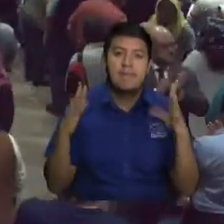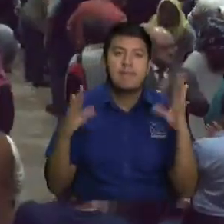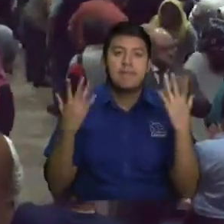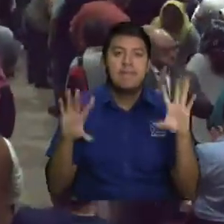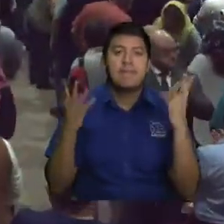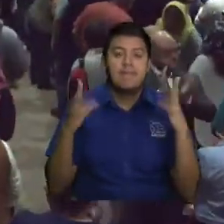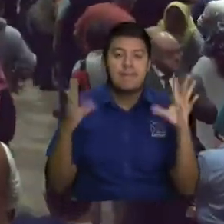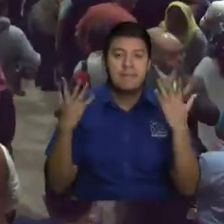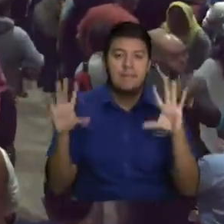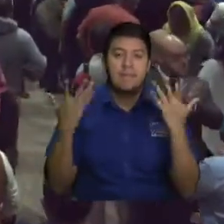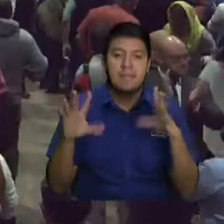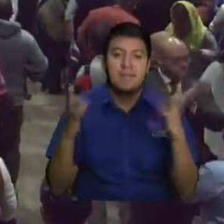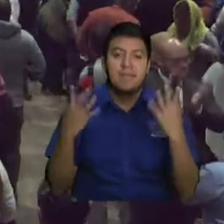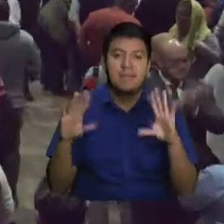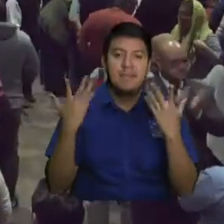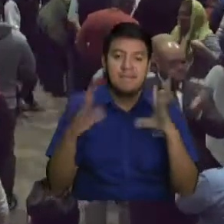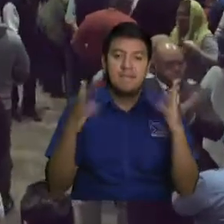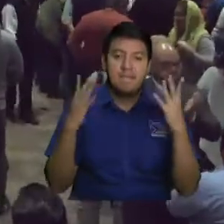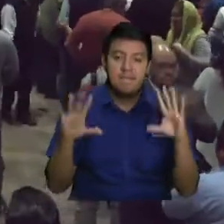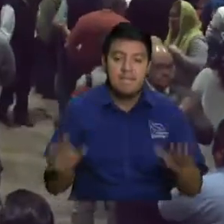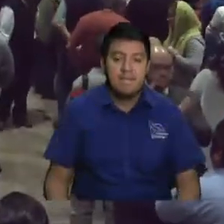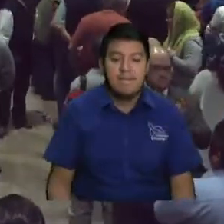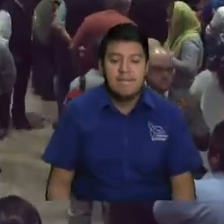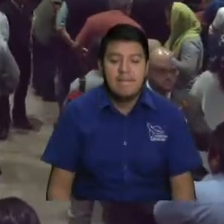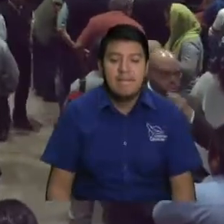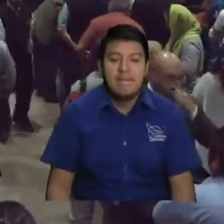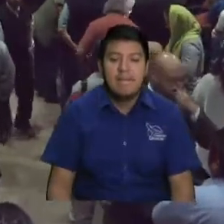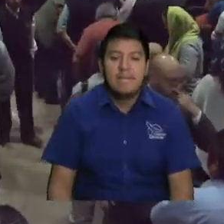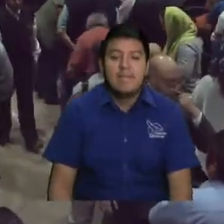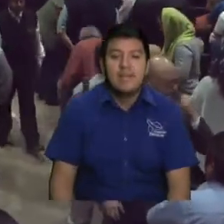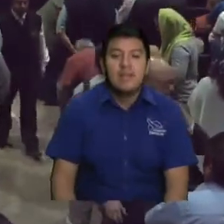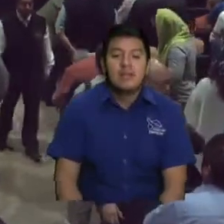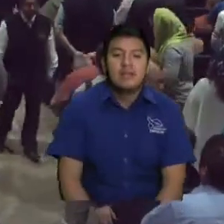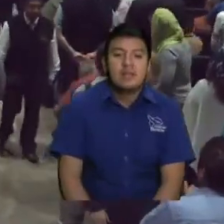recibiendo a Jesús. Que se acerquen.